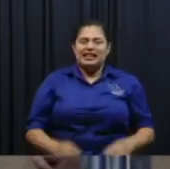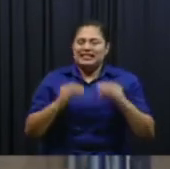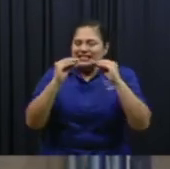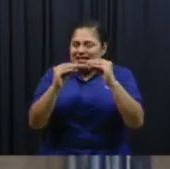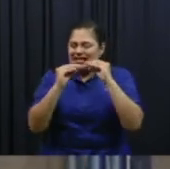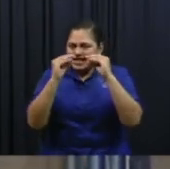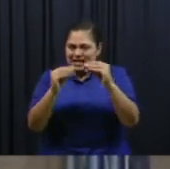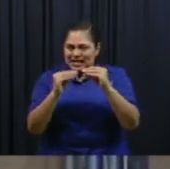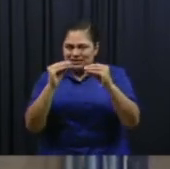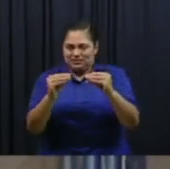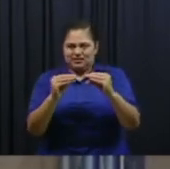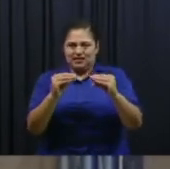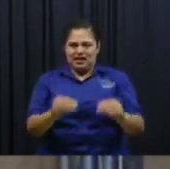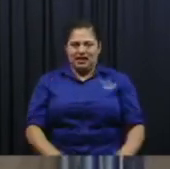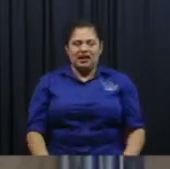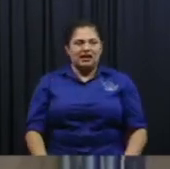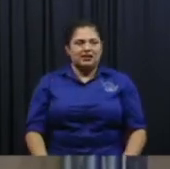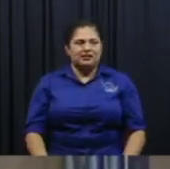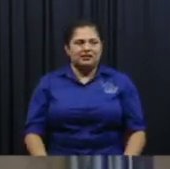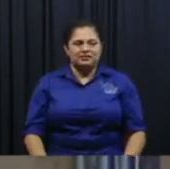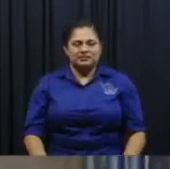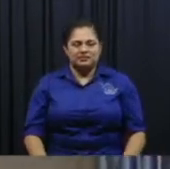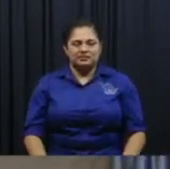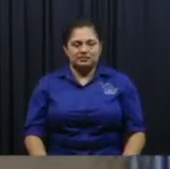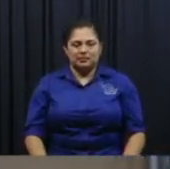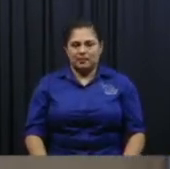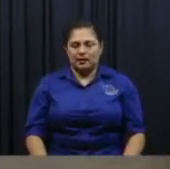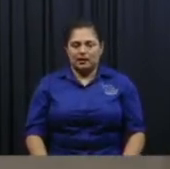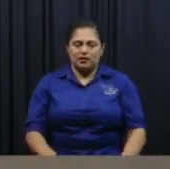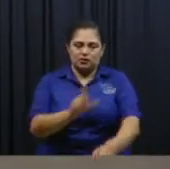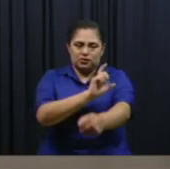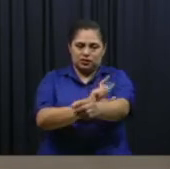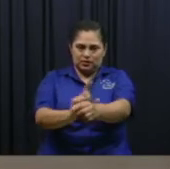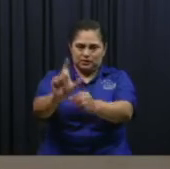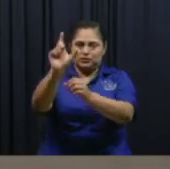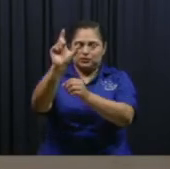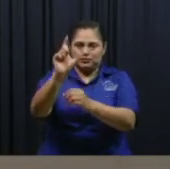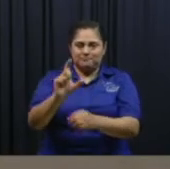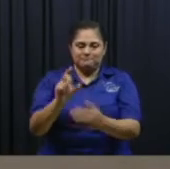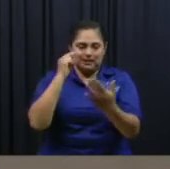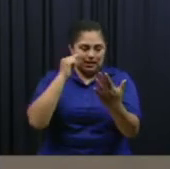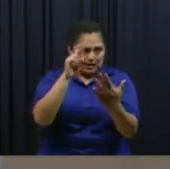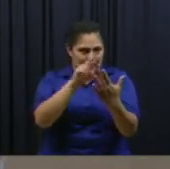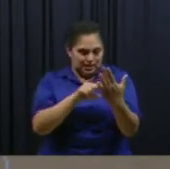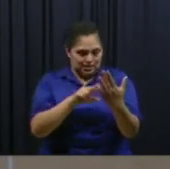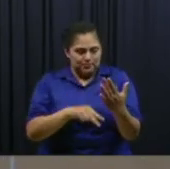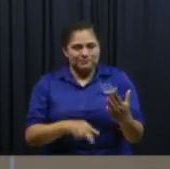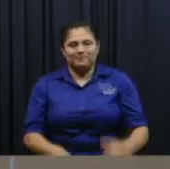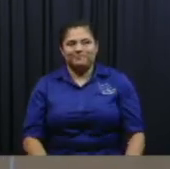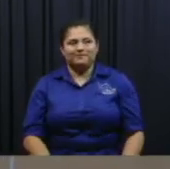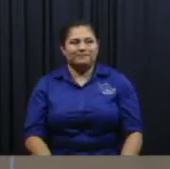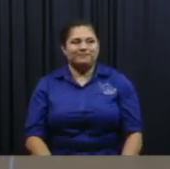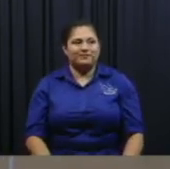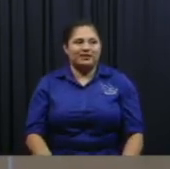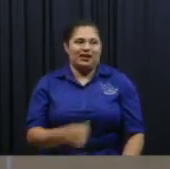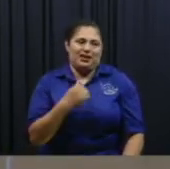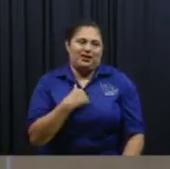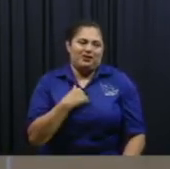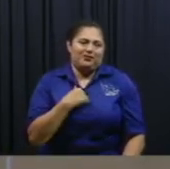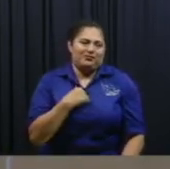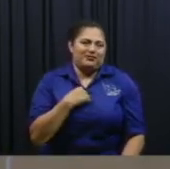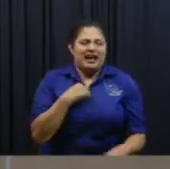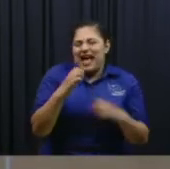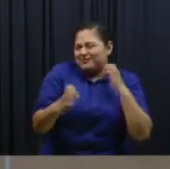enseñándote enseñándonos bueno sigamos leyendo Perdone que me pongo a veces